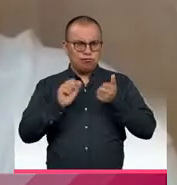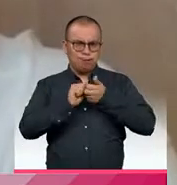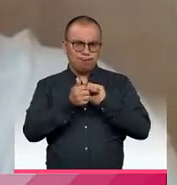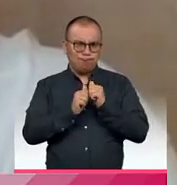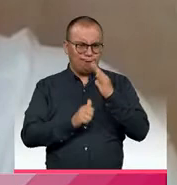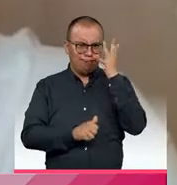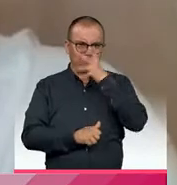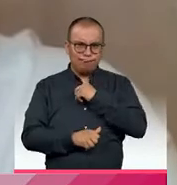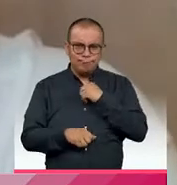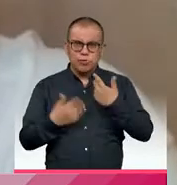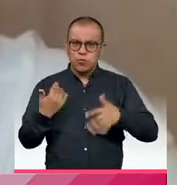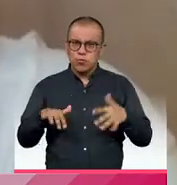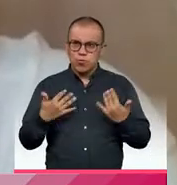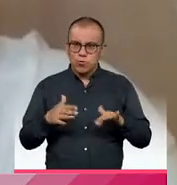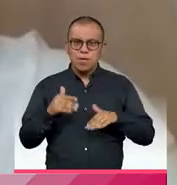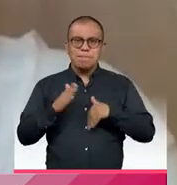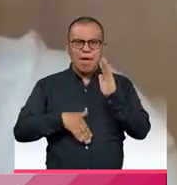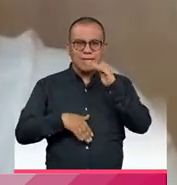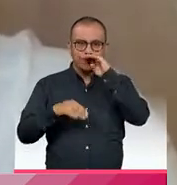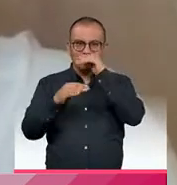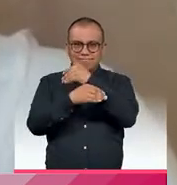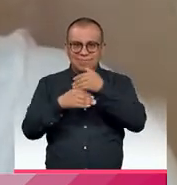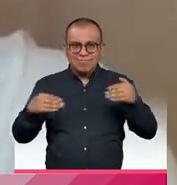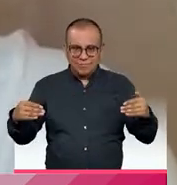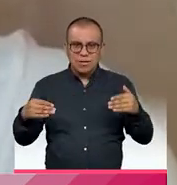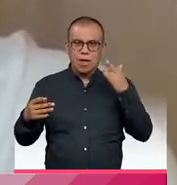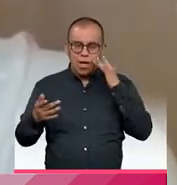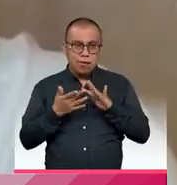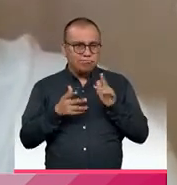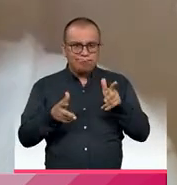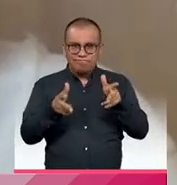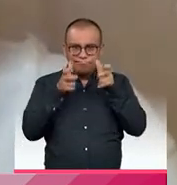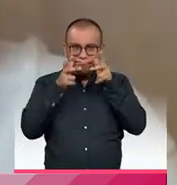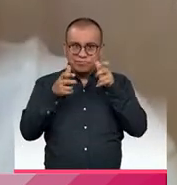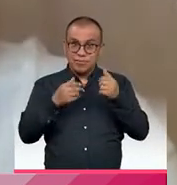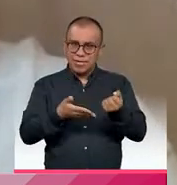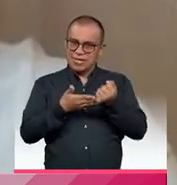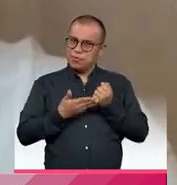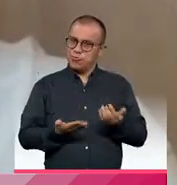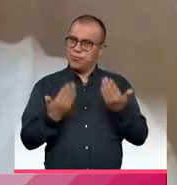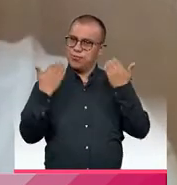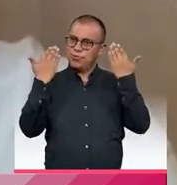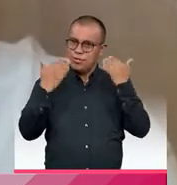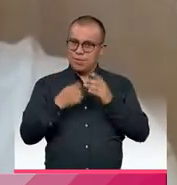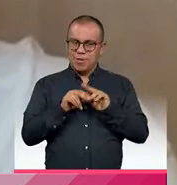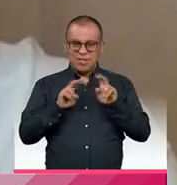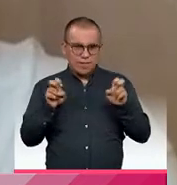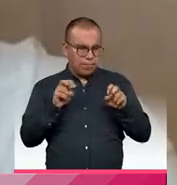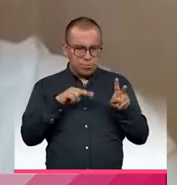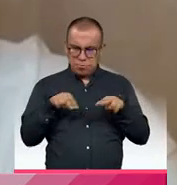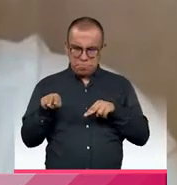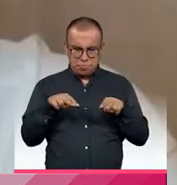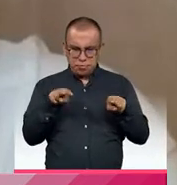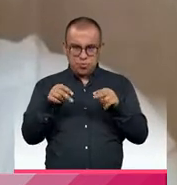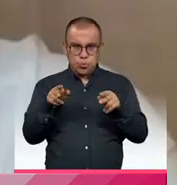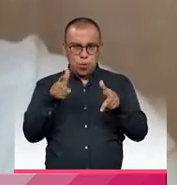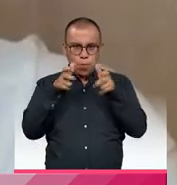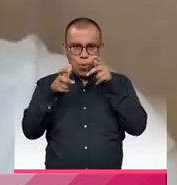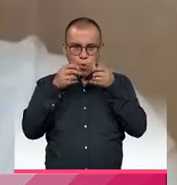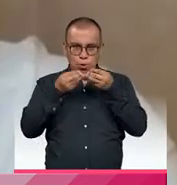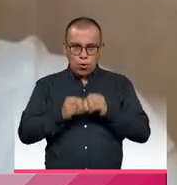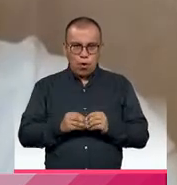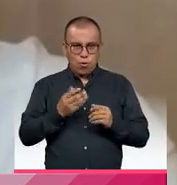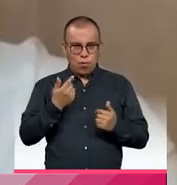que sobre todo a los niños, pues desde pequeña edad les ayuda muchísimo a comprensión lectora,